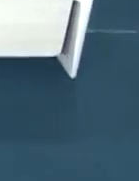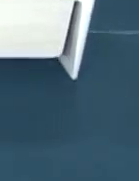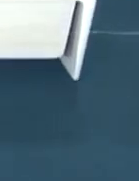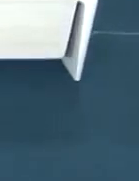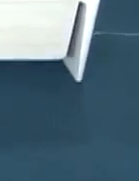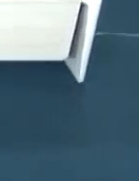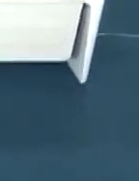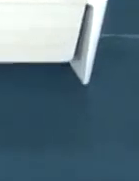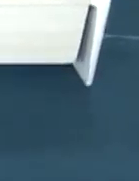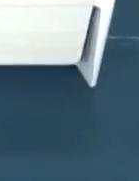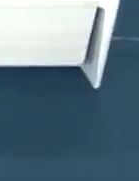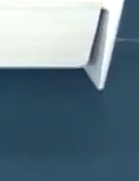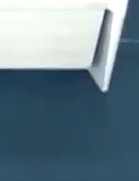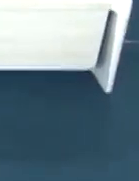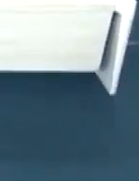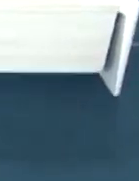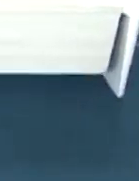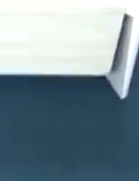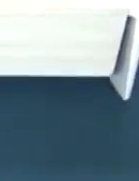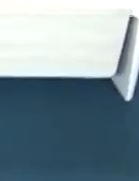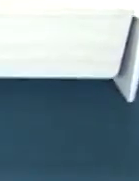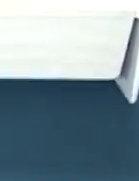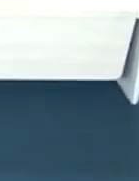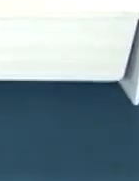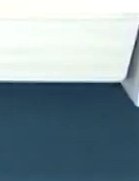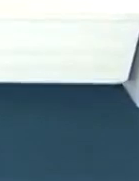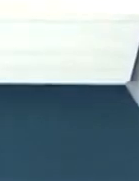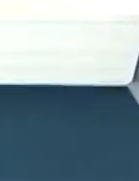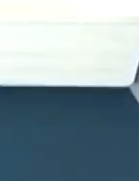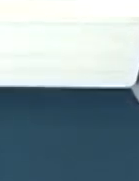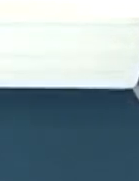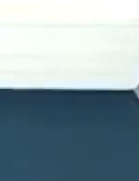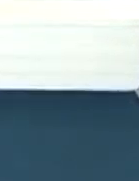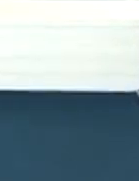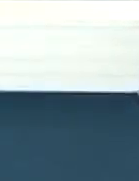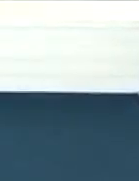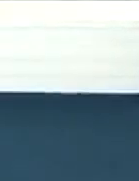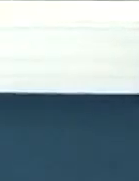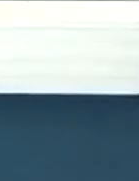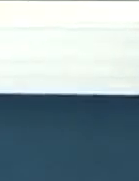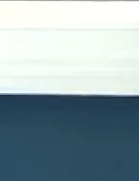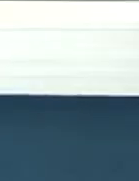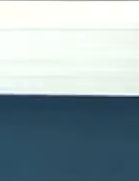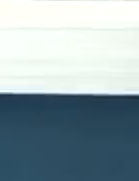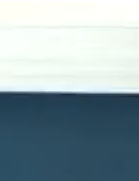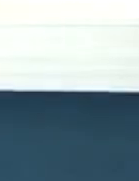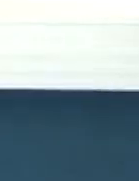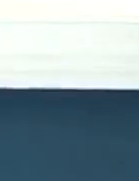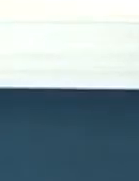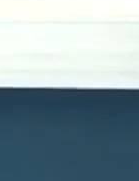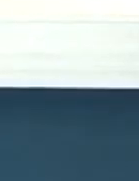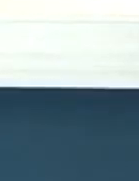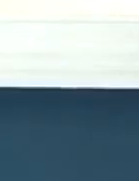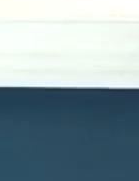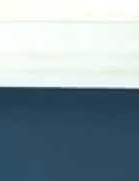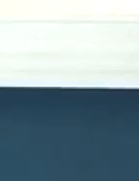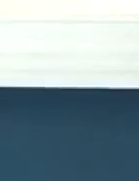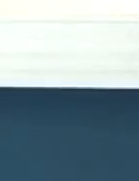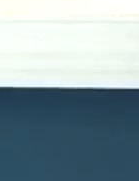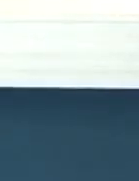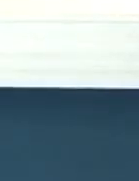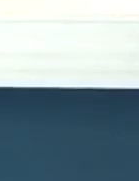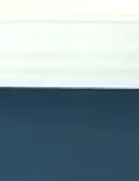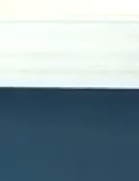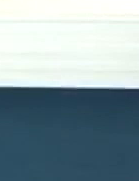y todos muy buenas tardes sean bienvenidos al salón simón bolívar del palacio de miraflores en caracas